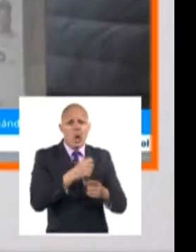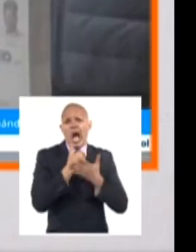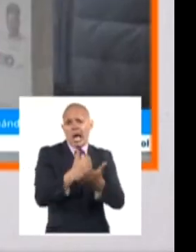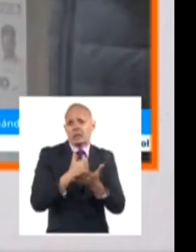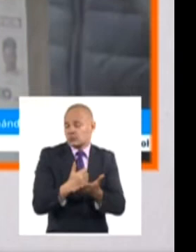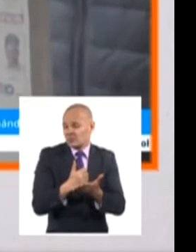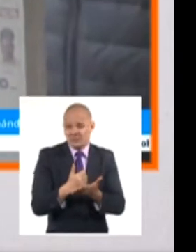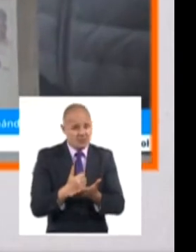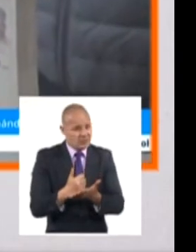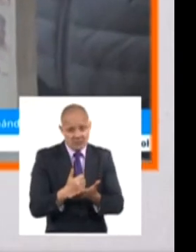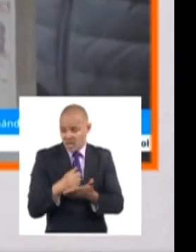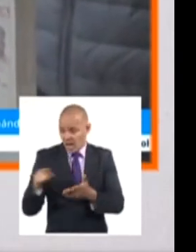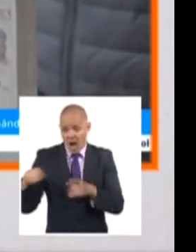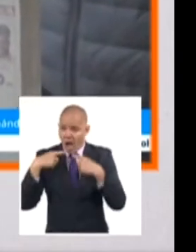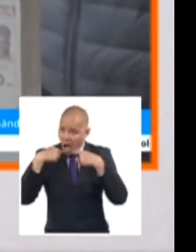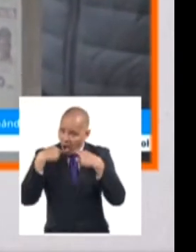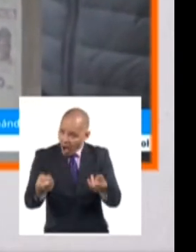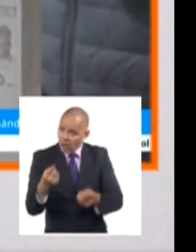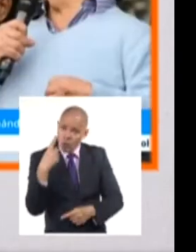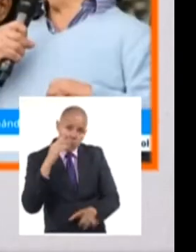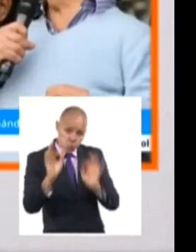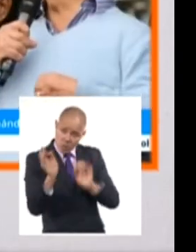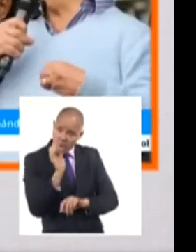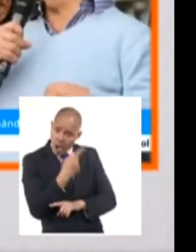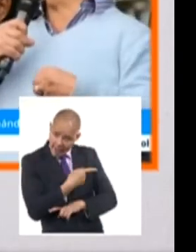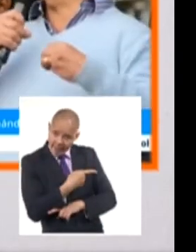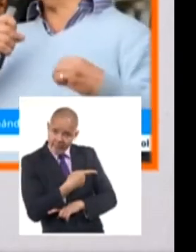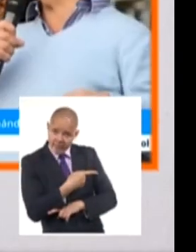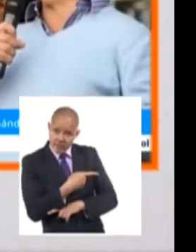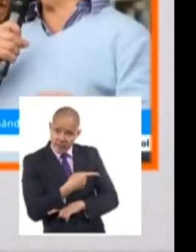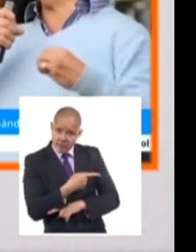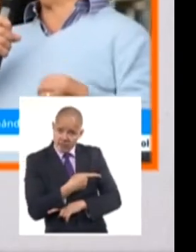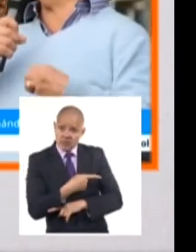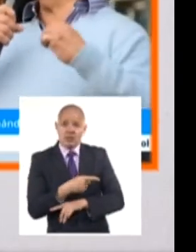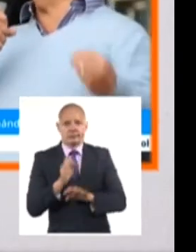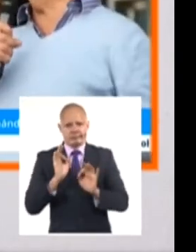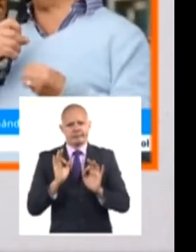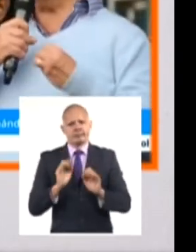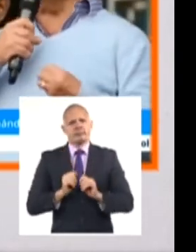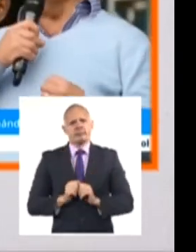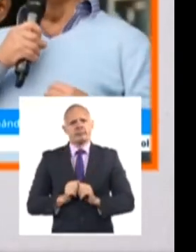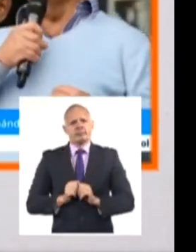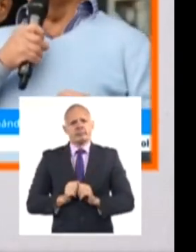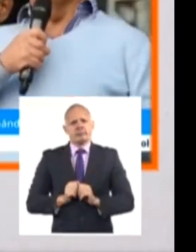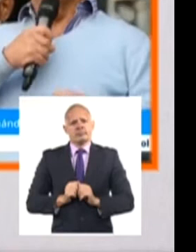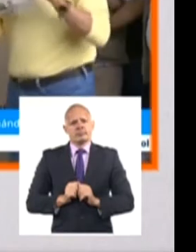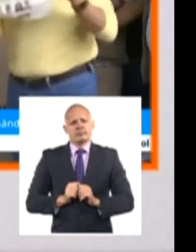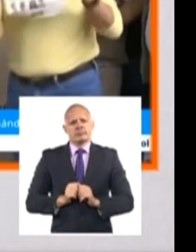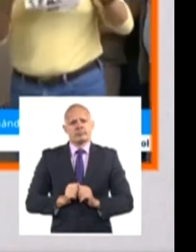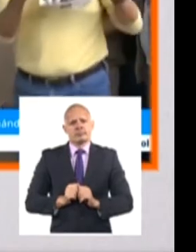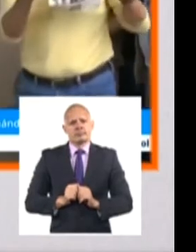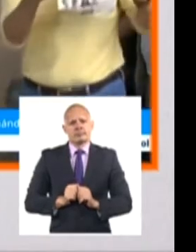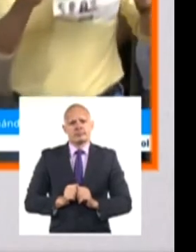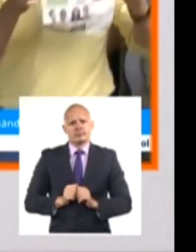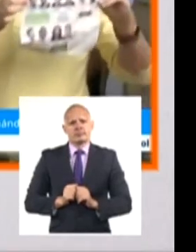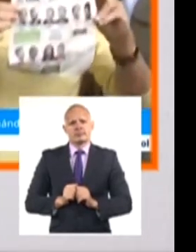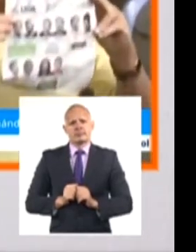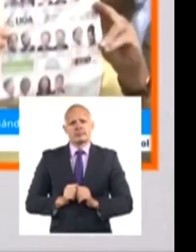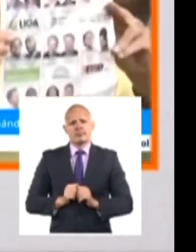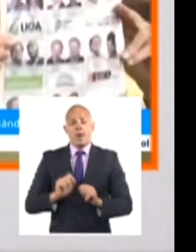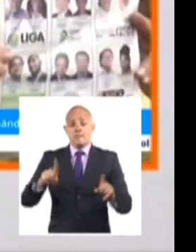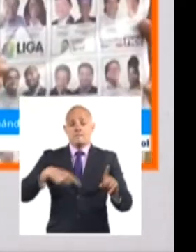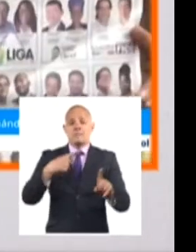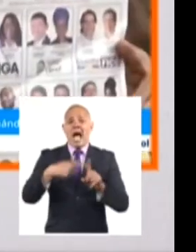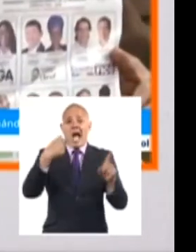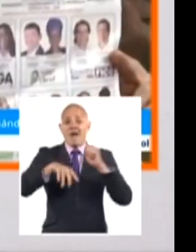que te decía que han hecho que él esté a objeto de un proceso de un proceso judicial algunos medios hablan